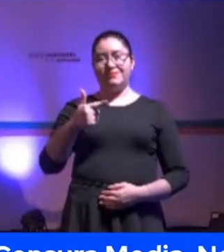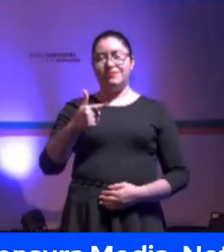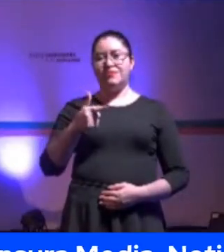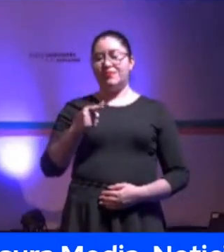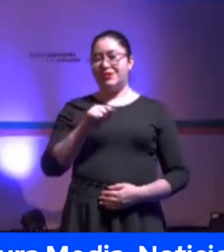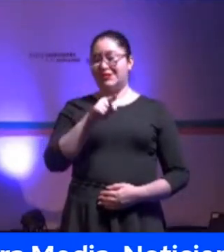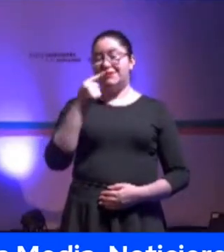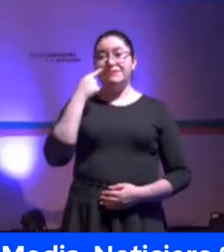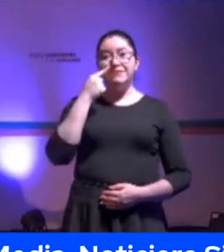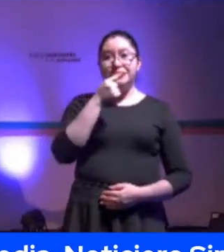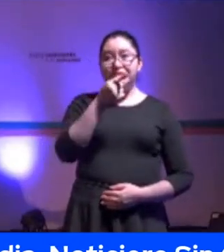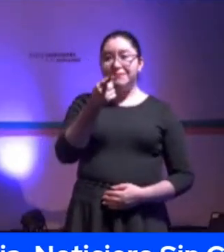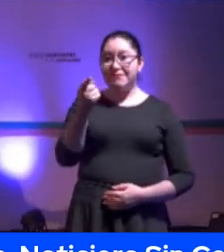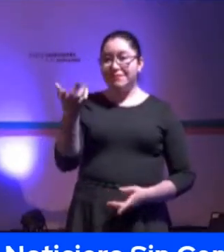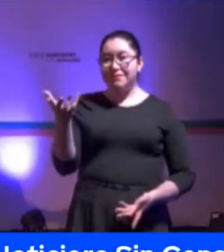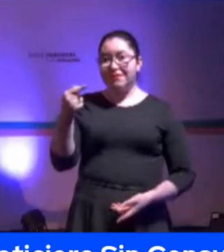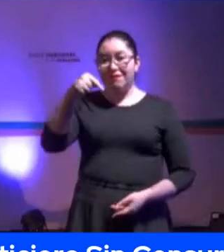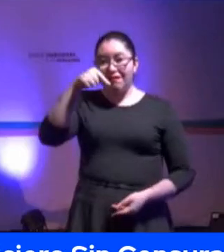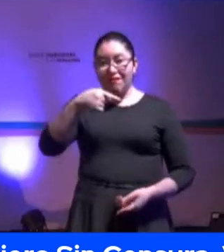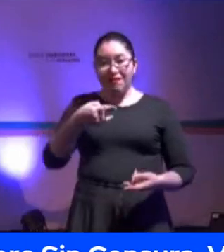¿A Santiago Krill?